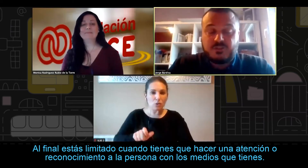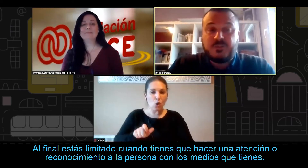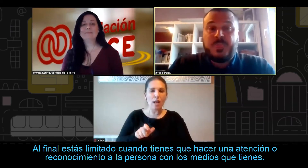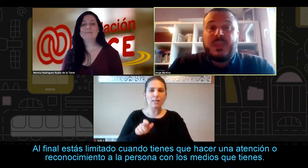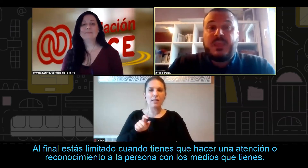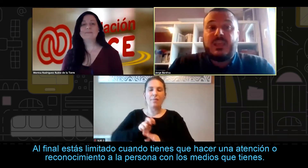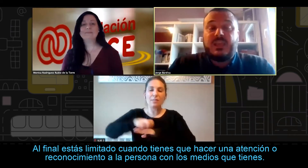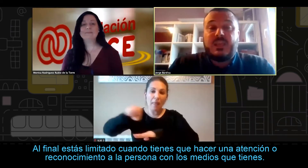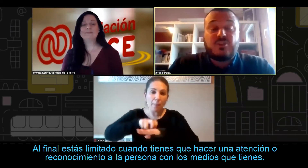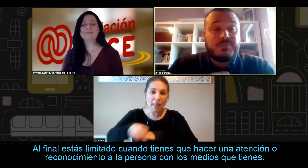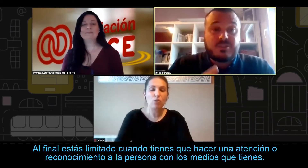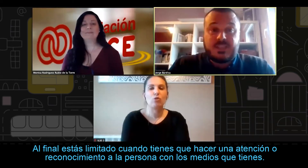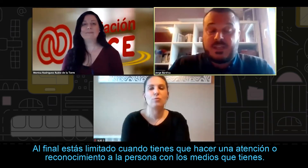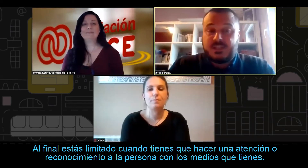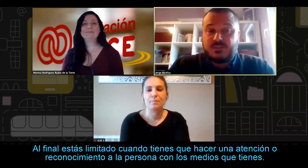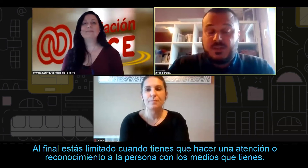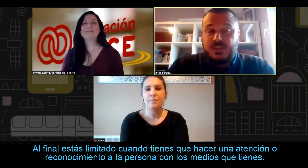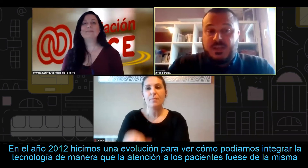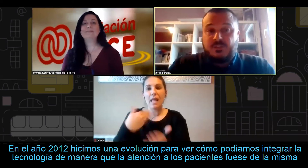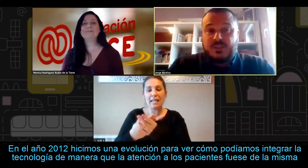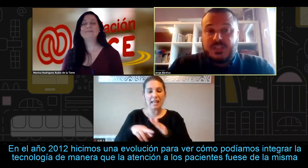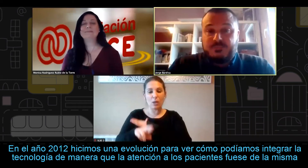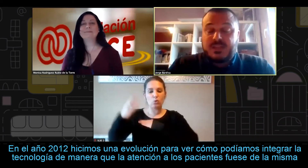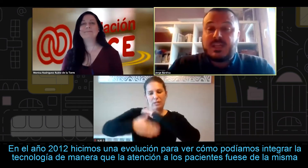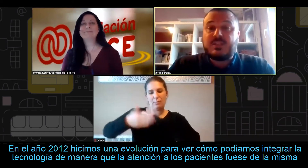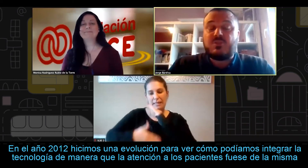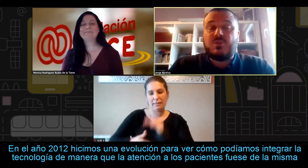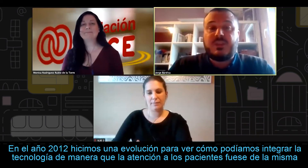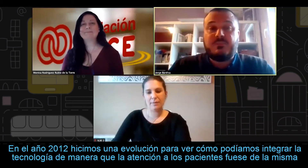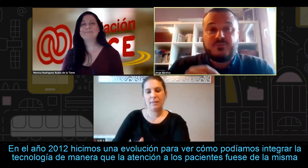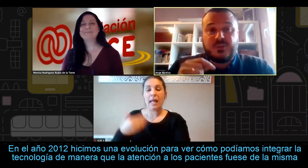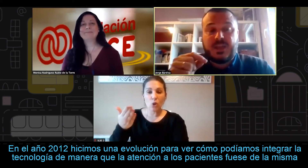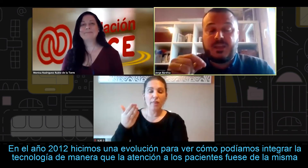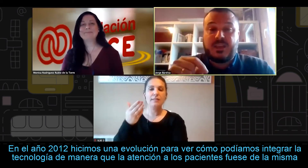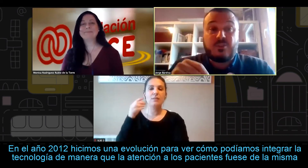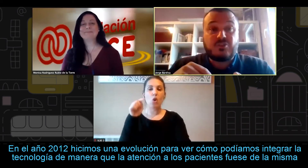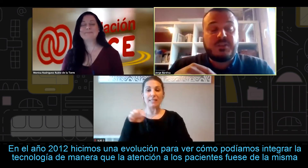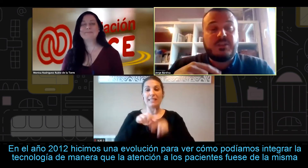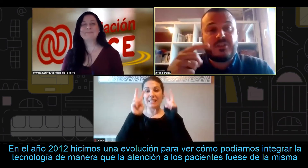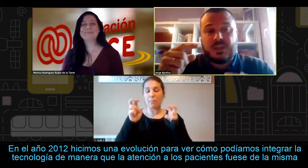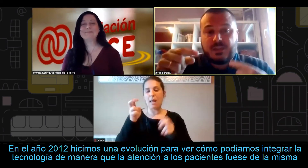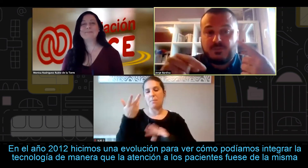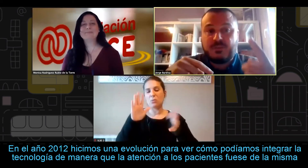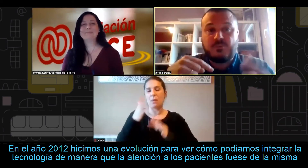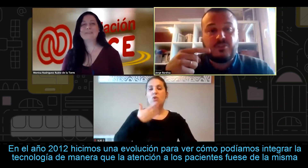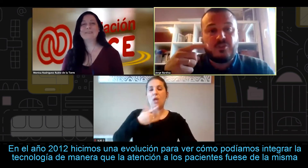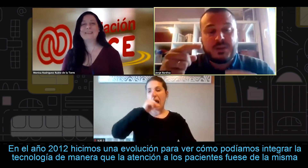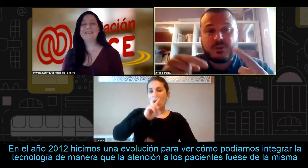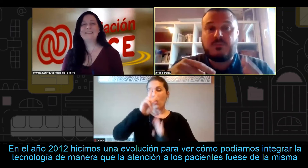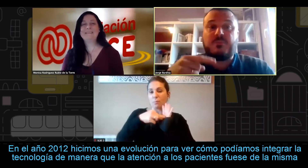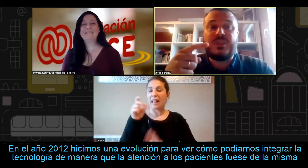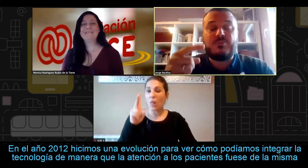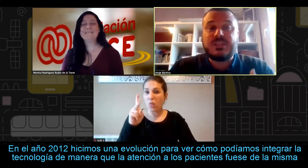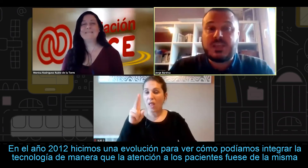desplazamientos y los medios que tienes, ¿no? Entonces, en base a eso, lo que hicimos fue, en el año 2012, hacer una evolución para ver